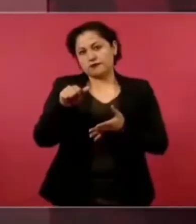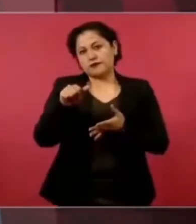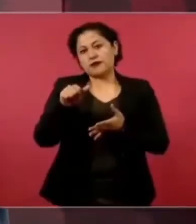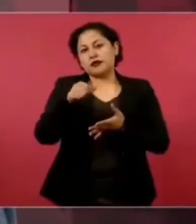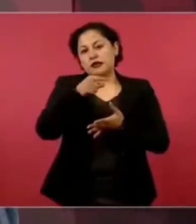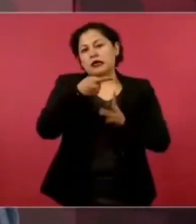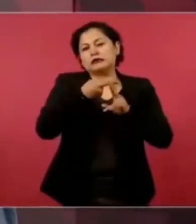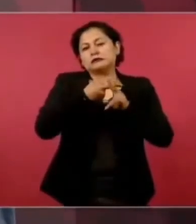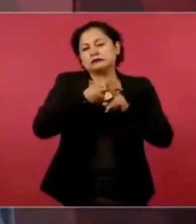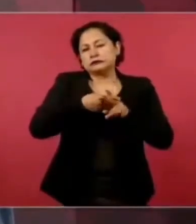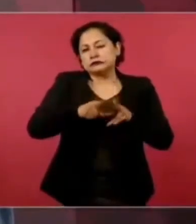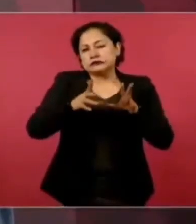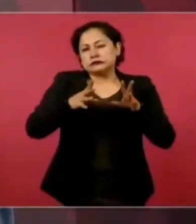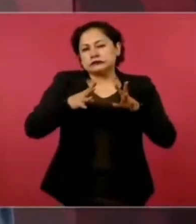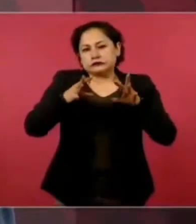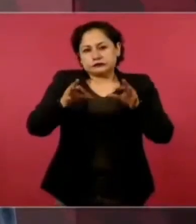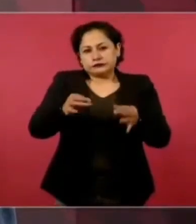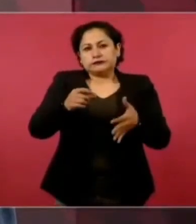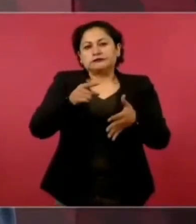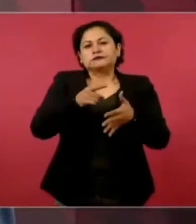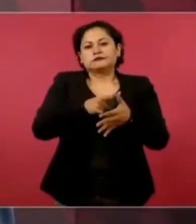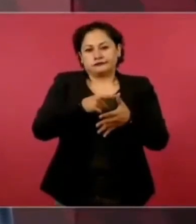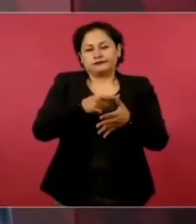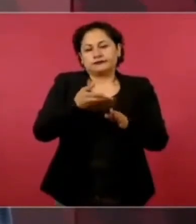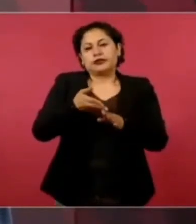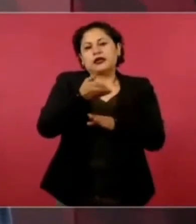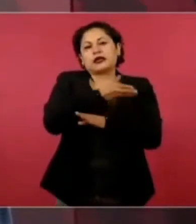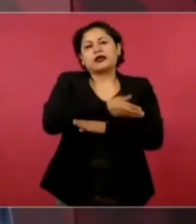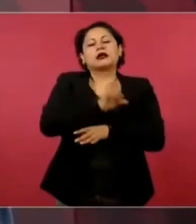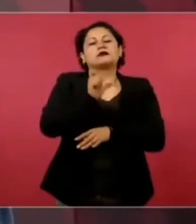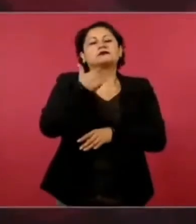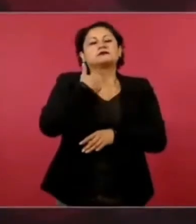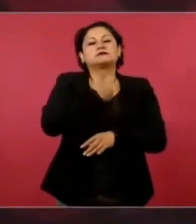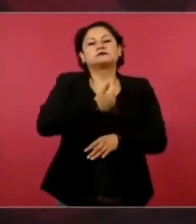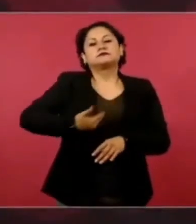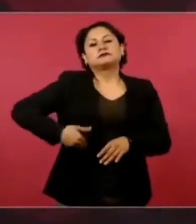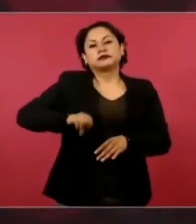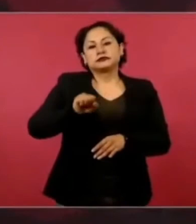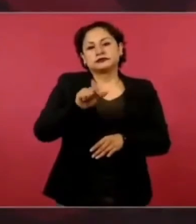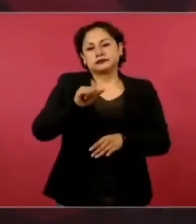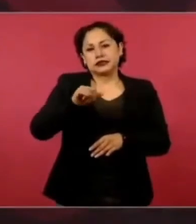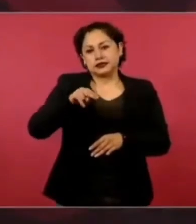surge, en la época de Salinas.